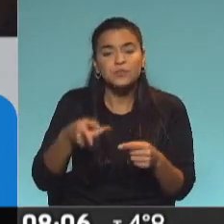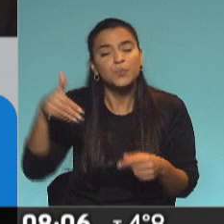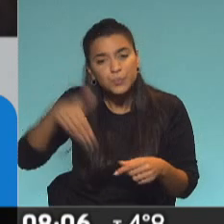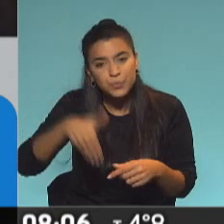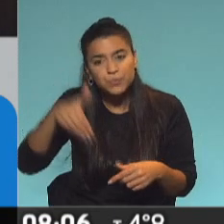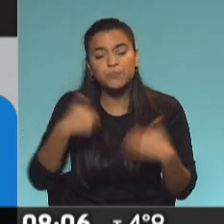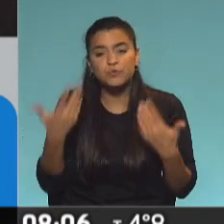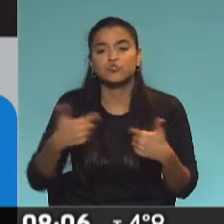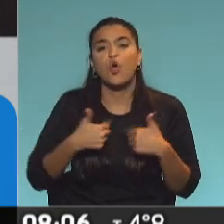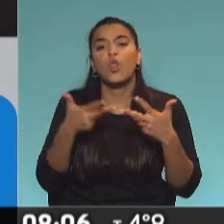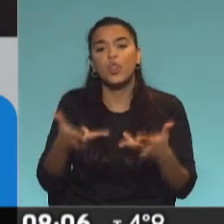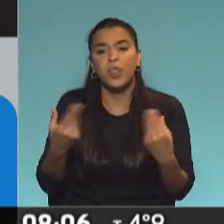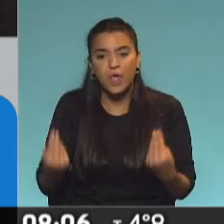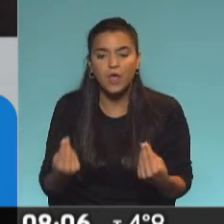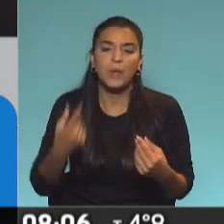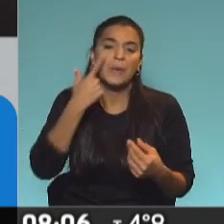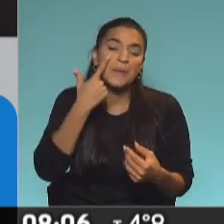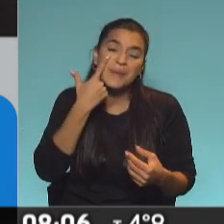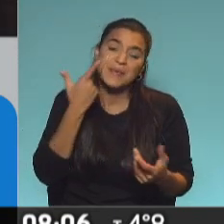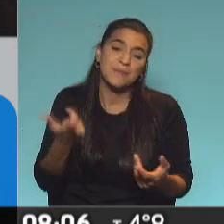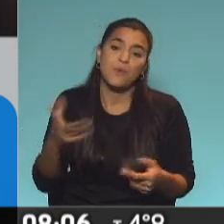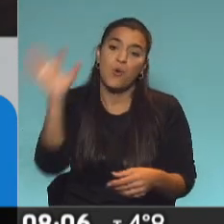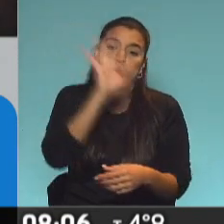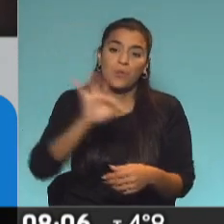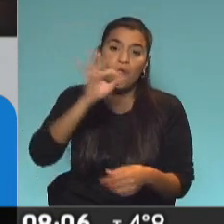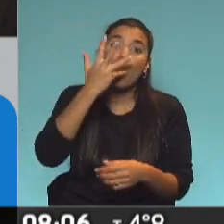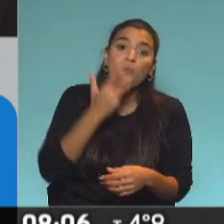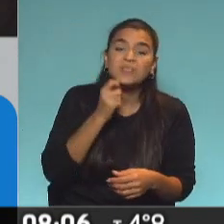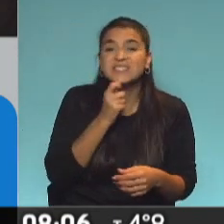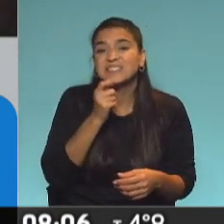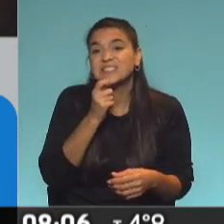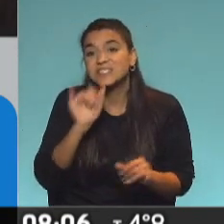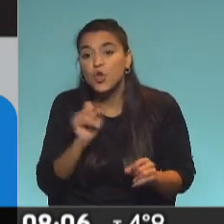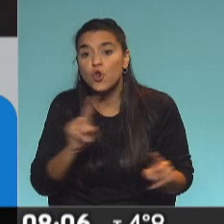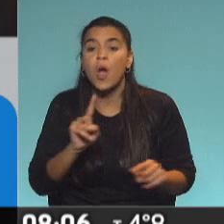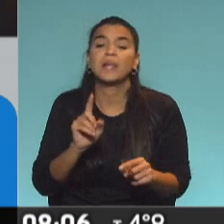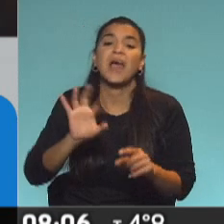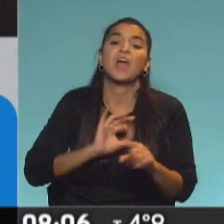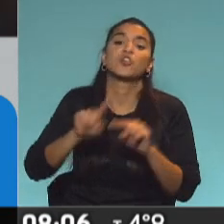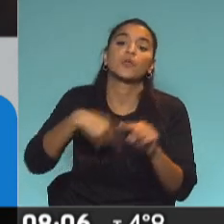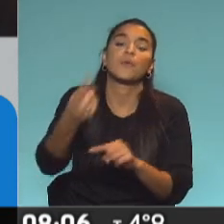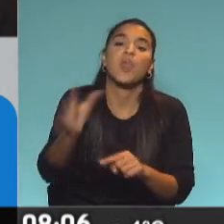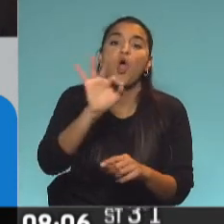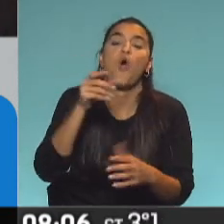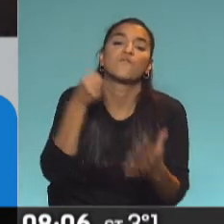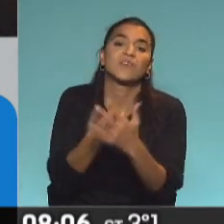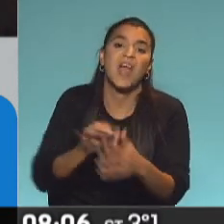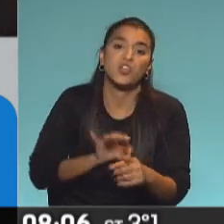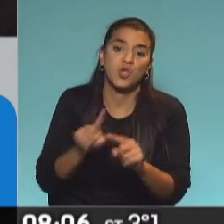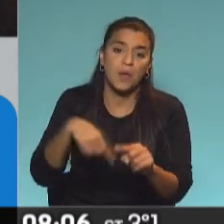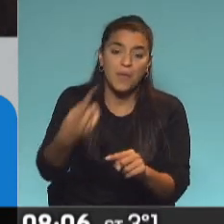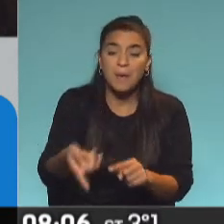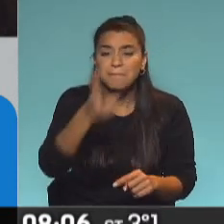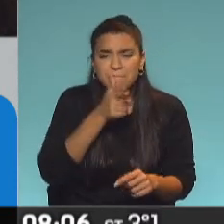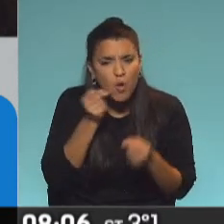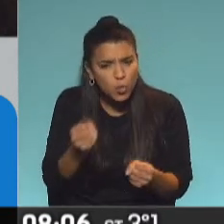así que yo te diría que vamos a convivir con el virus, nos guste o no, hasta mediados del año que viene, hasta fines del año que viene. Y aunque